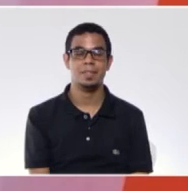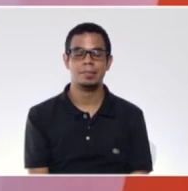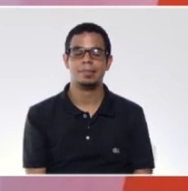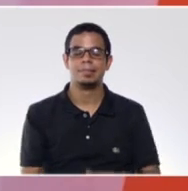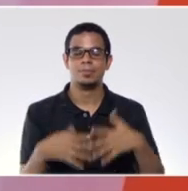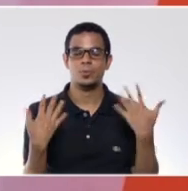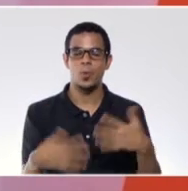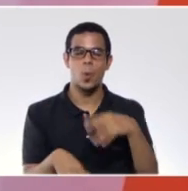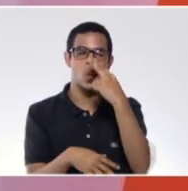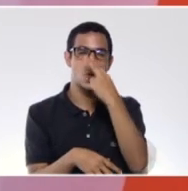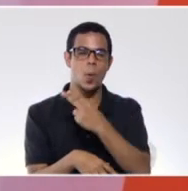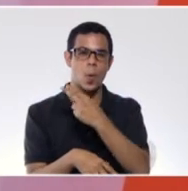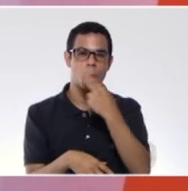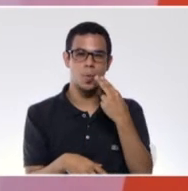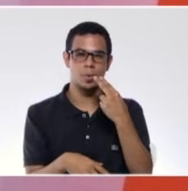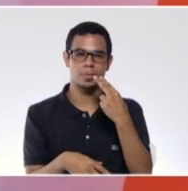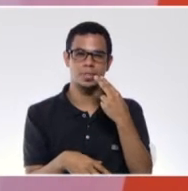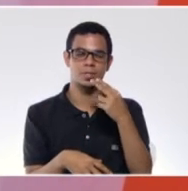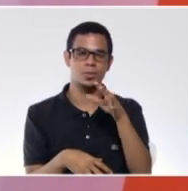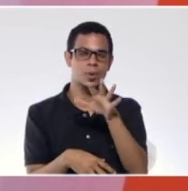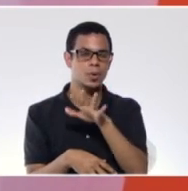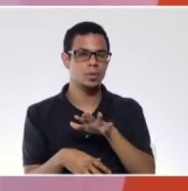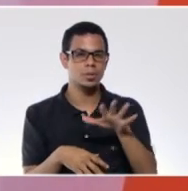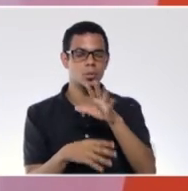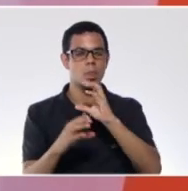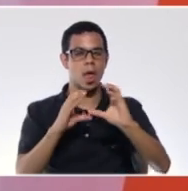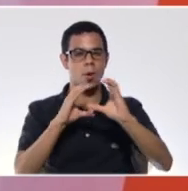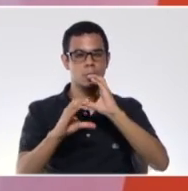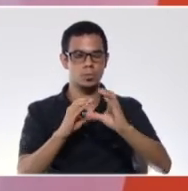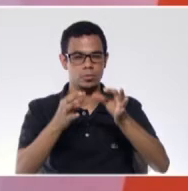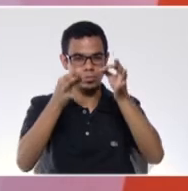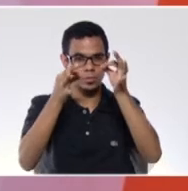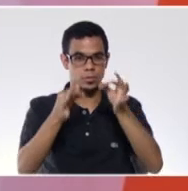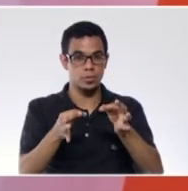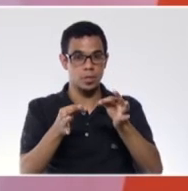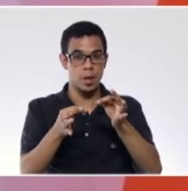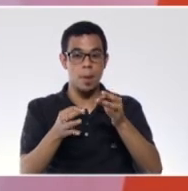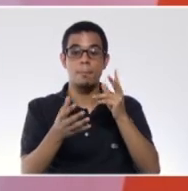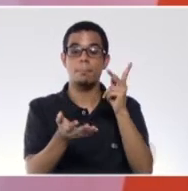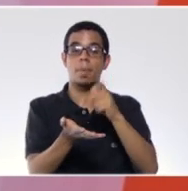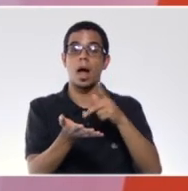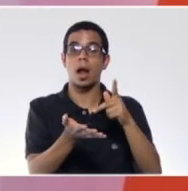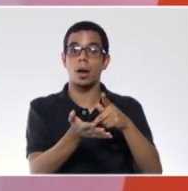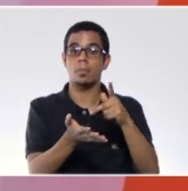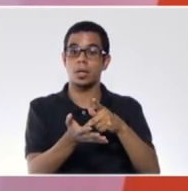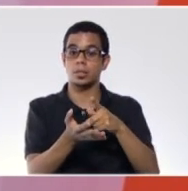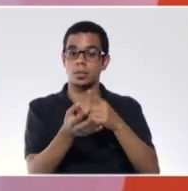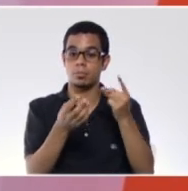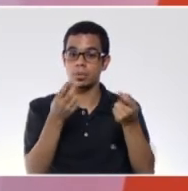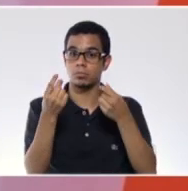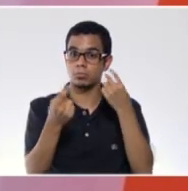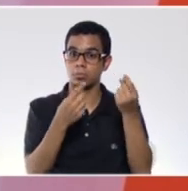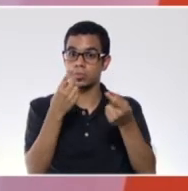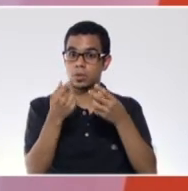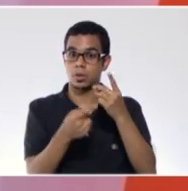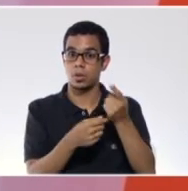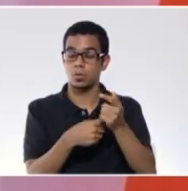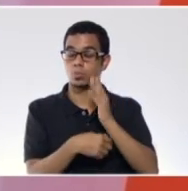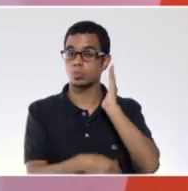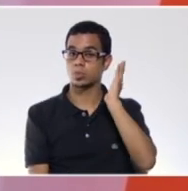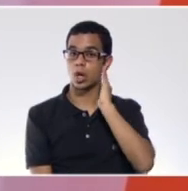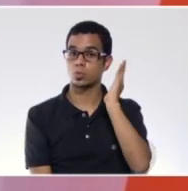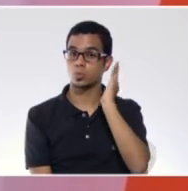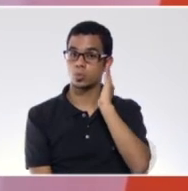Definitivamente un compromiso de todas y todos garantizar una comunicación de calidad para la participación activa de la población con deficiencias